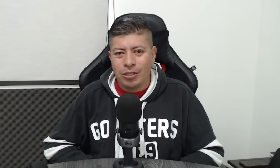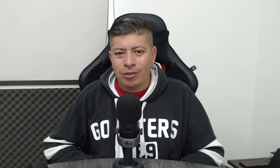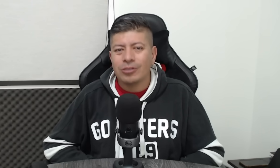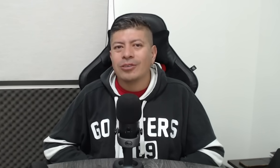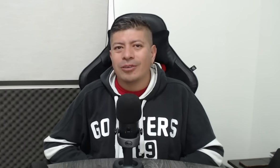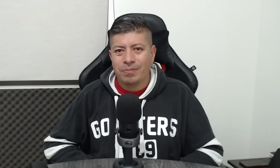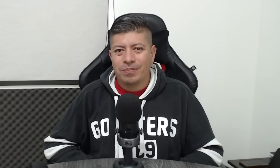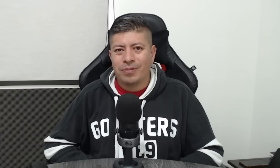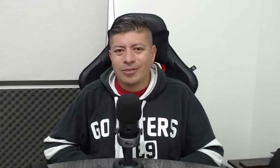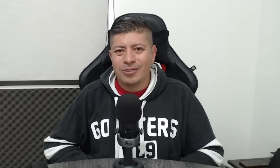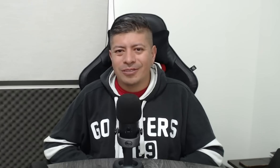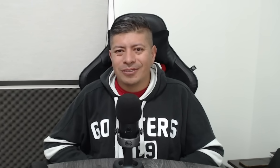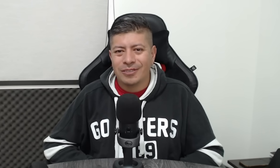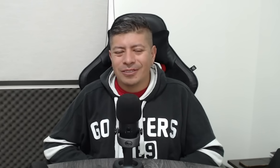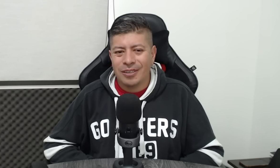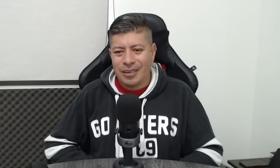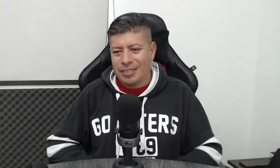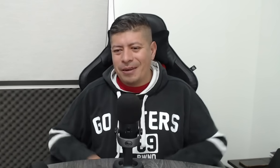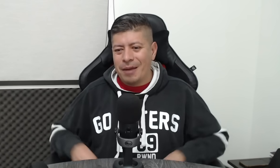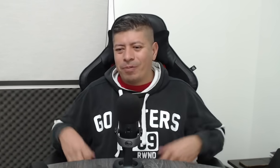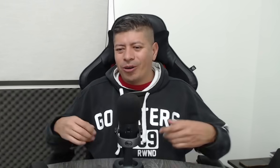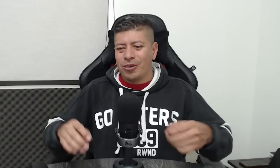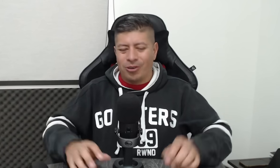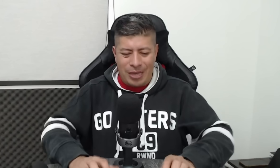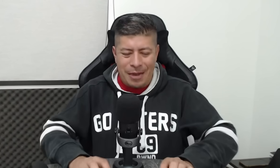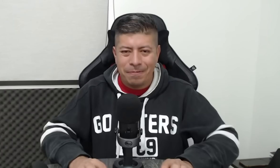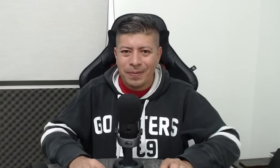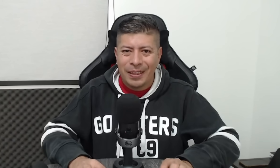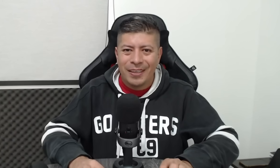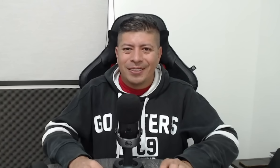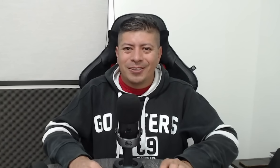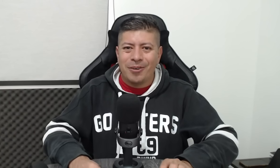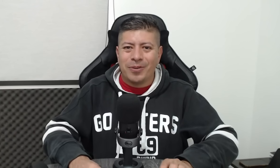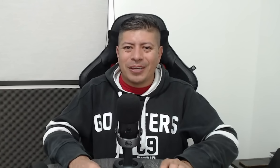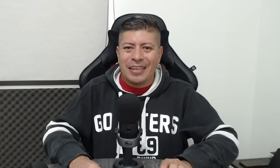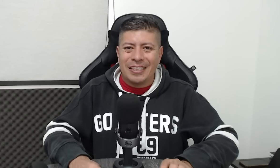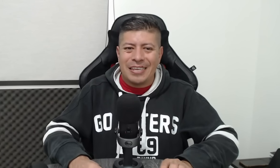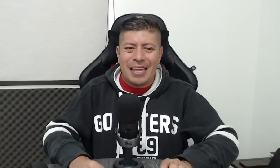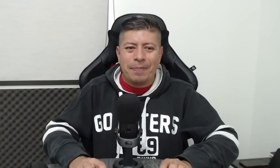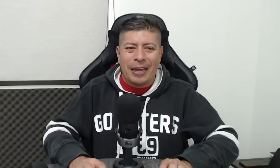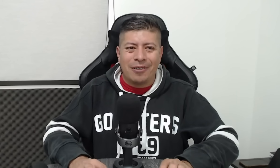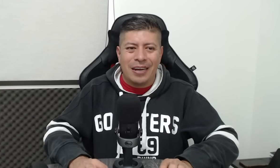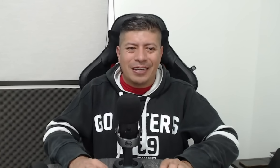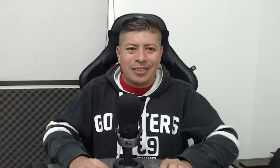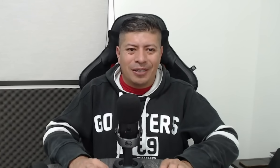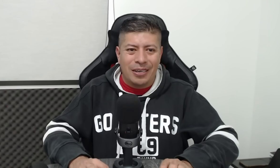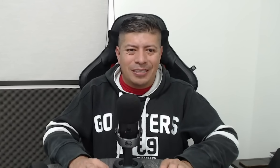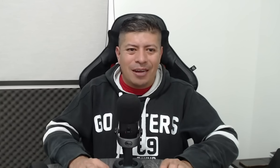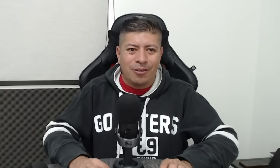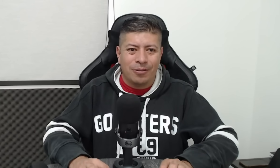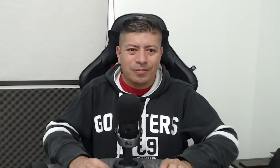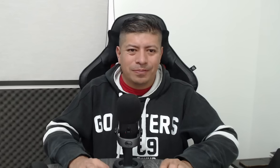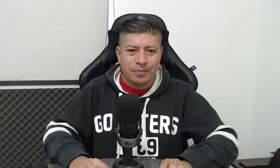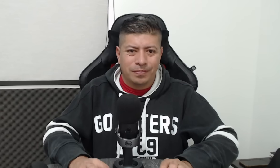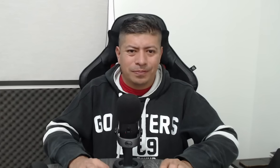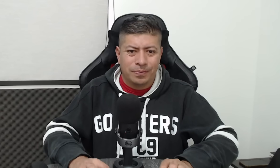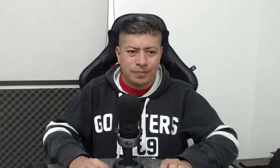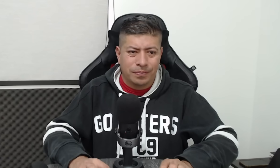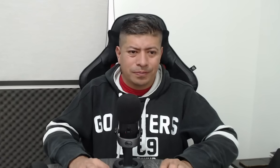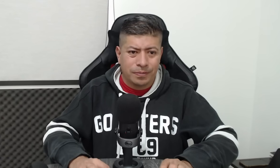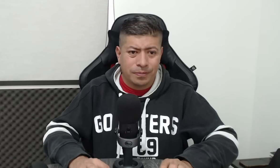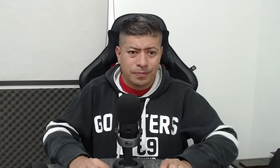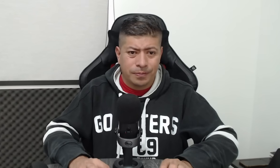Estados Unidos pues reciben apoyo o qué no porque desde allá pegaron El grito en el